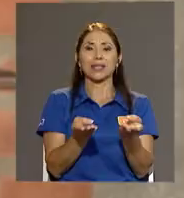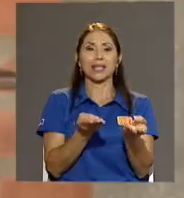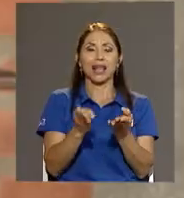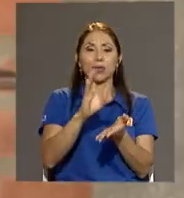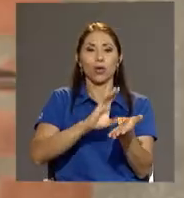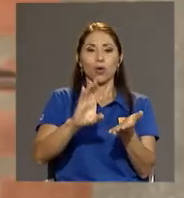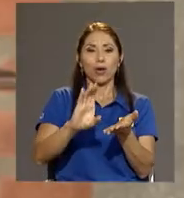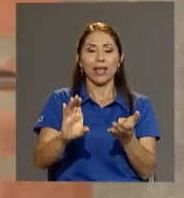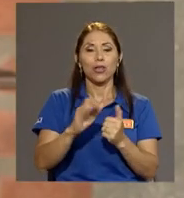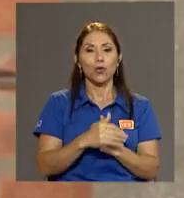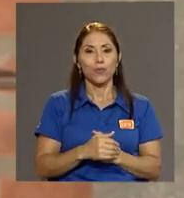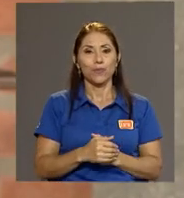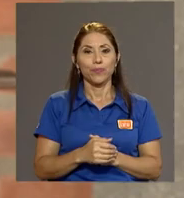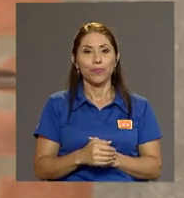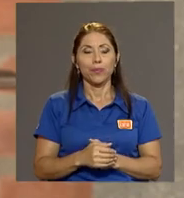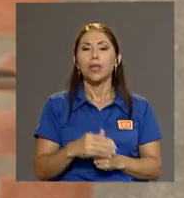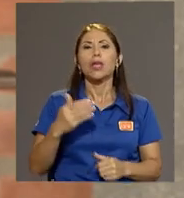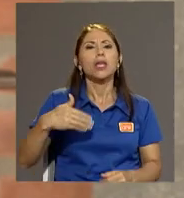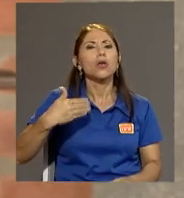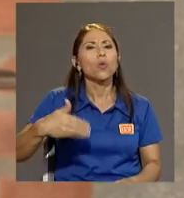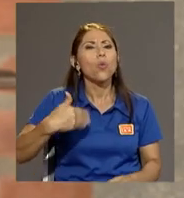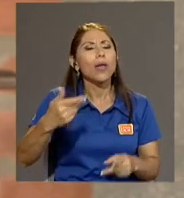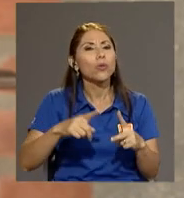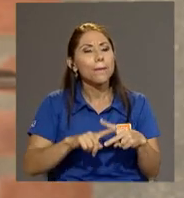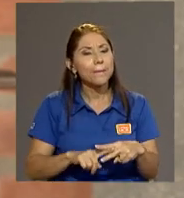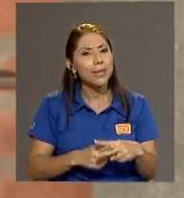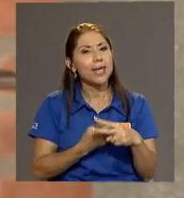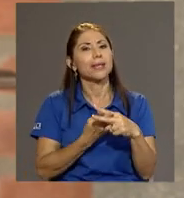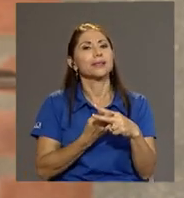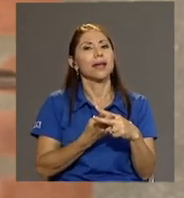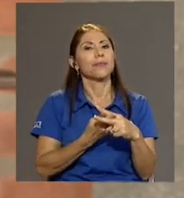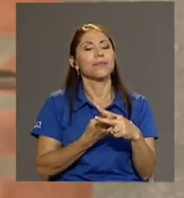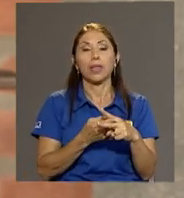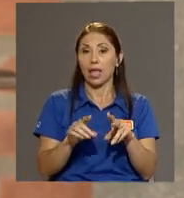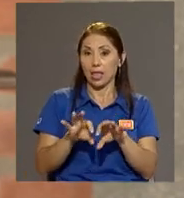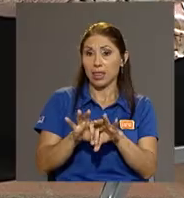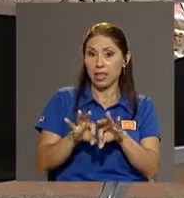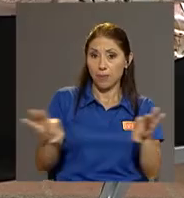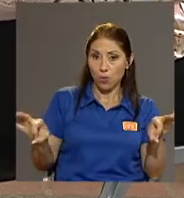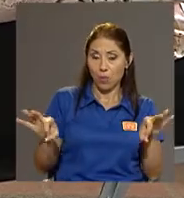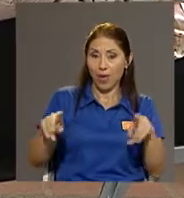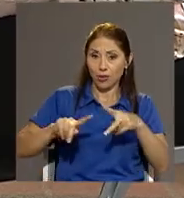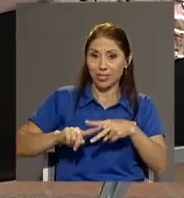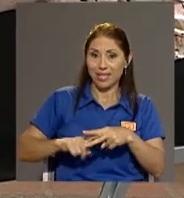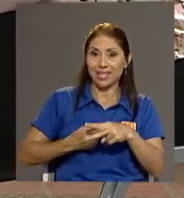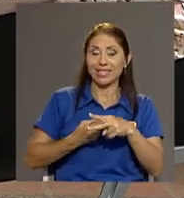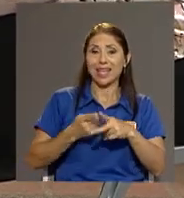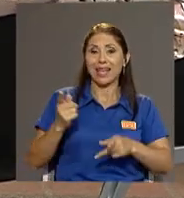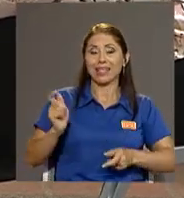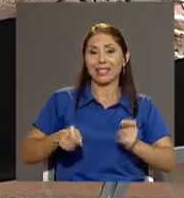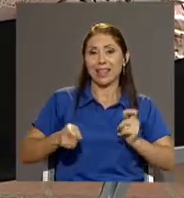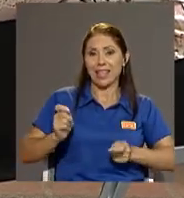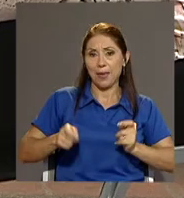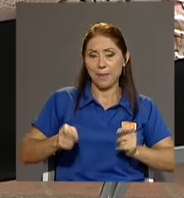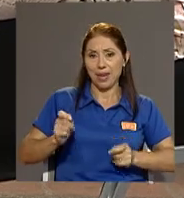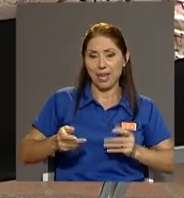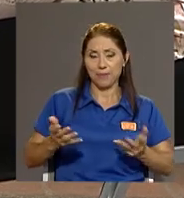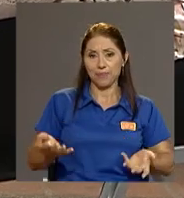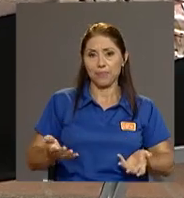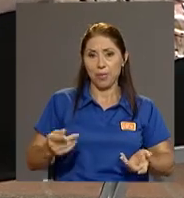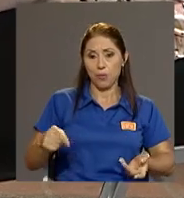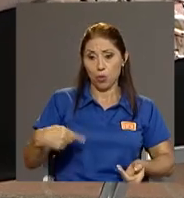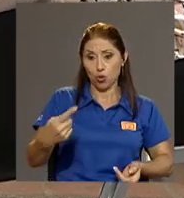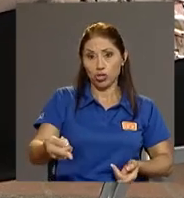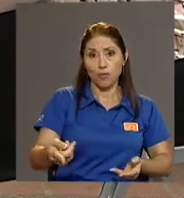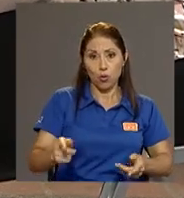Sí, ¿y cuándo empiezan? Los diplomados inician en septiembre